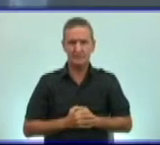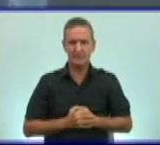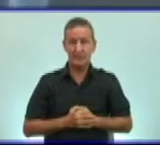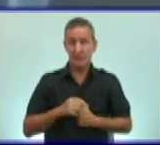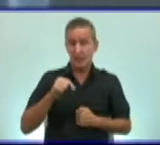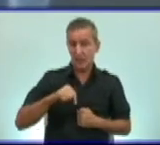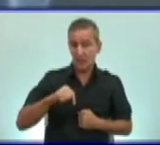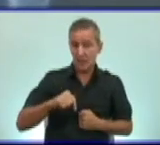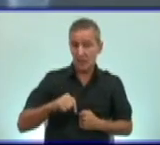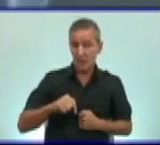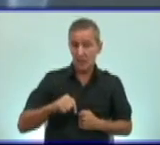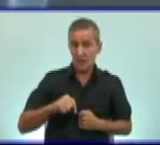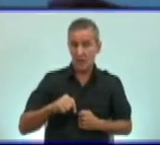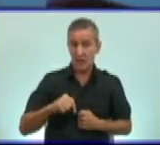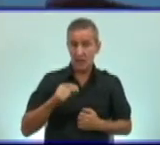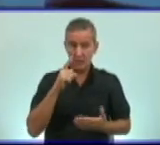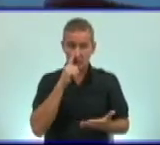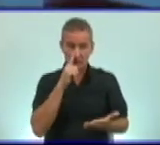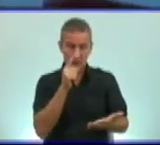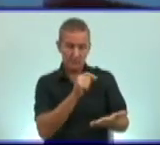Ahora hay que anotarlo en el cuaderno.